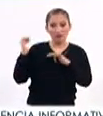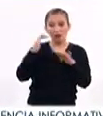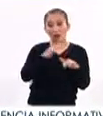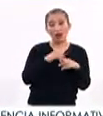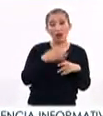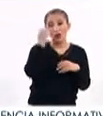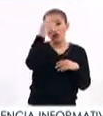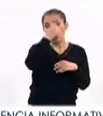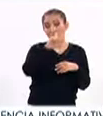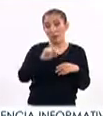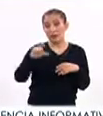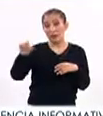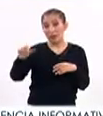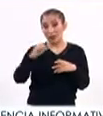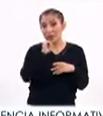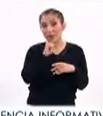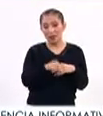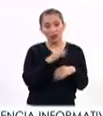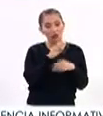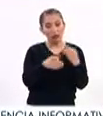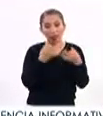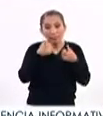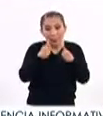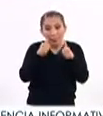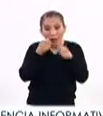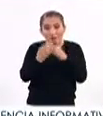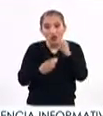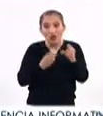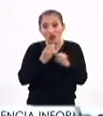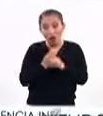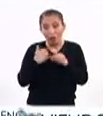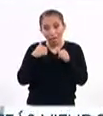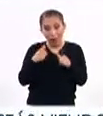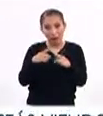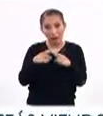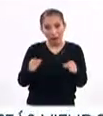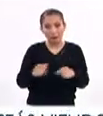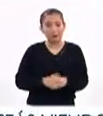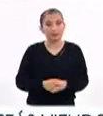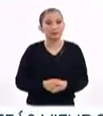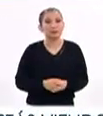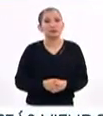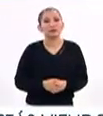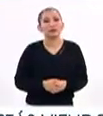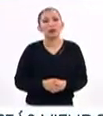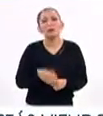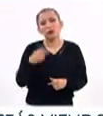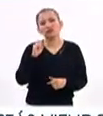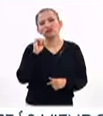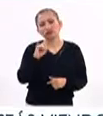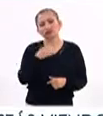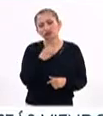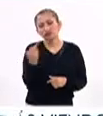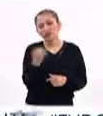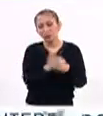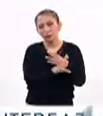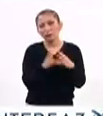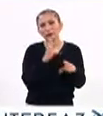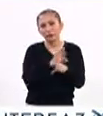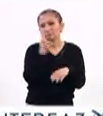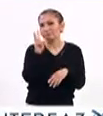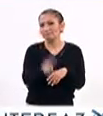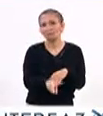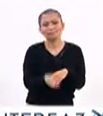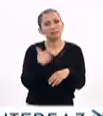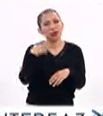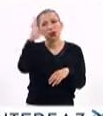Tokio 2020, pues también toda la atención a nivel mundial se centra en Japón, ¿no? Entonces, pero sí, son las dos partes. O sea, la verdad es